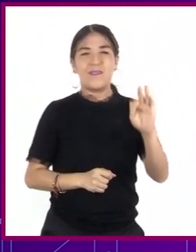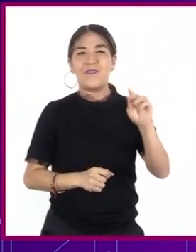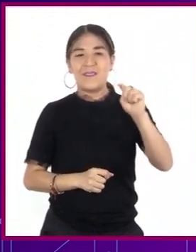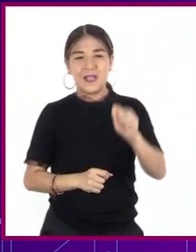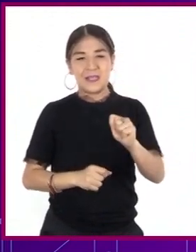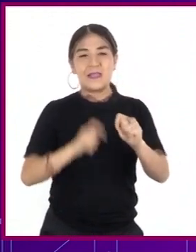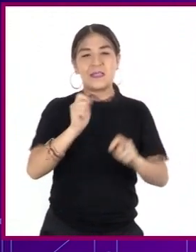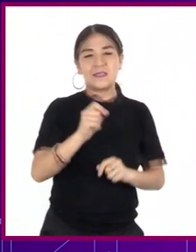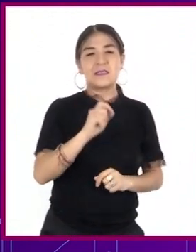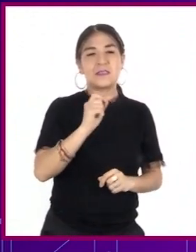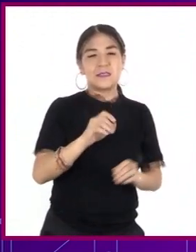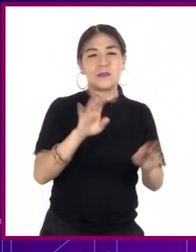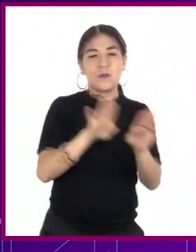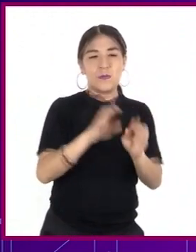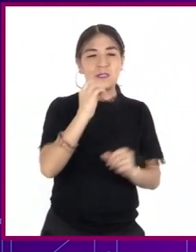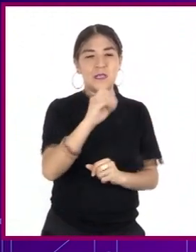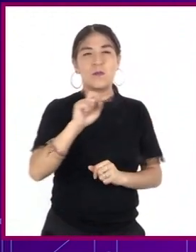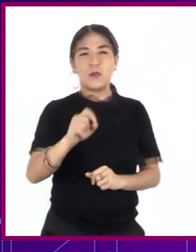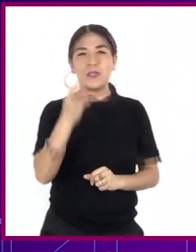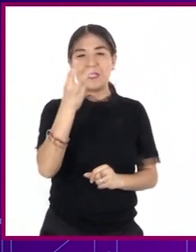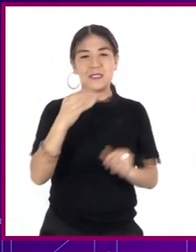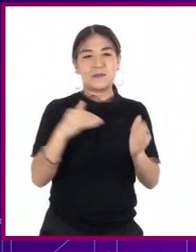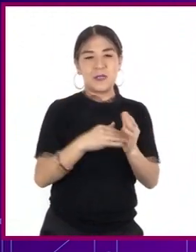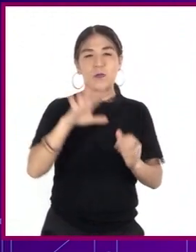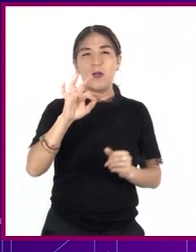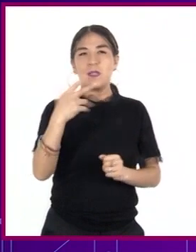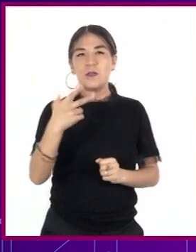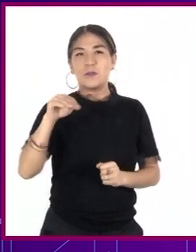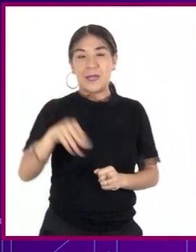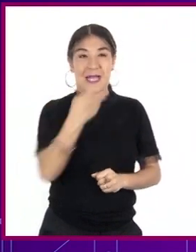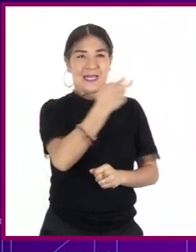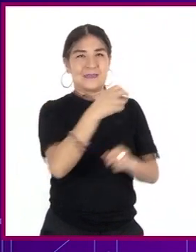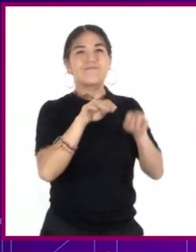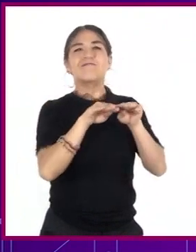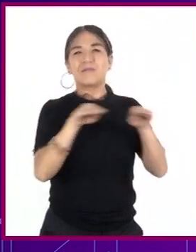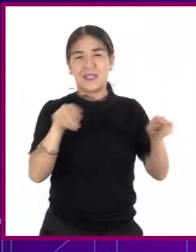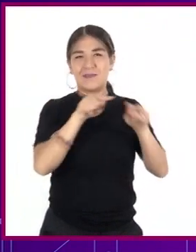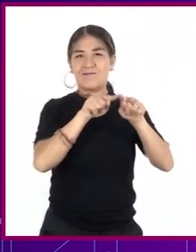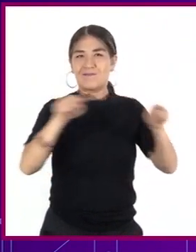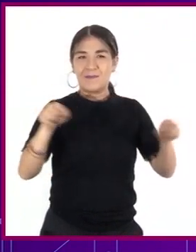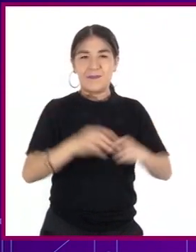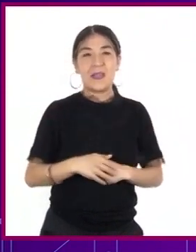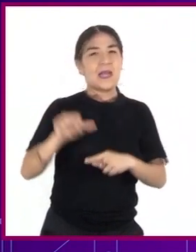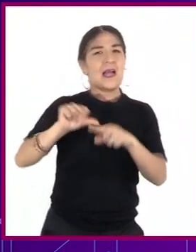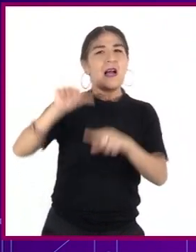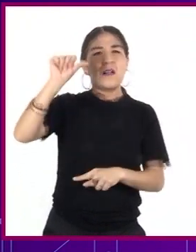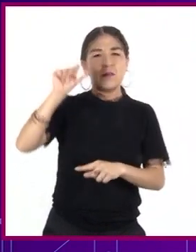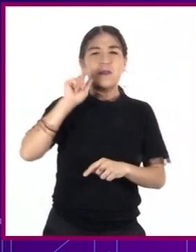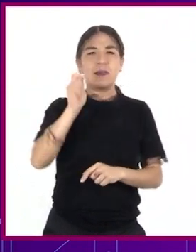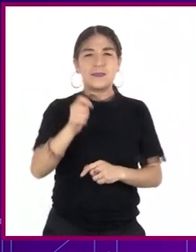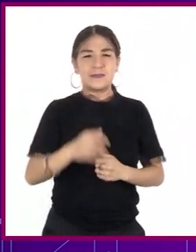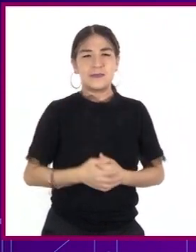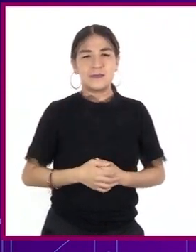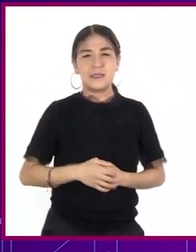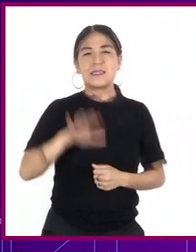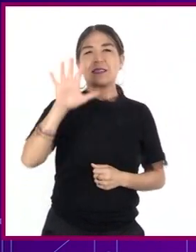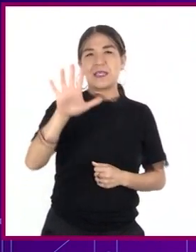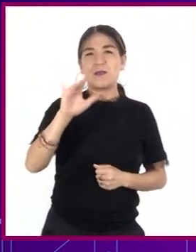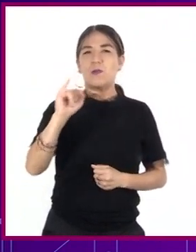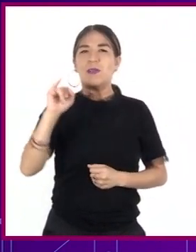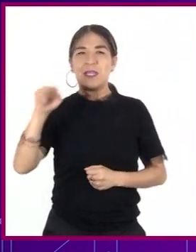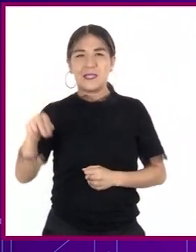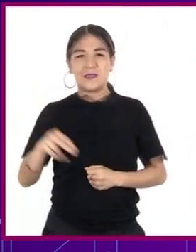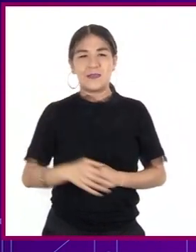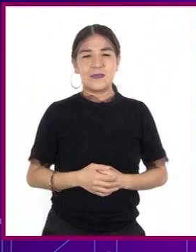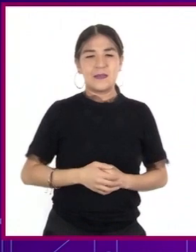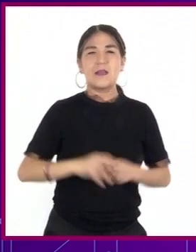0.3048 metros, esta es la medida de la base del rectángulo. La altura es igual a 5 pulgadas